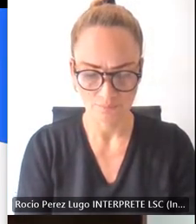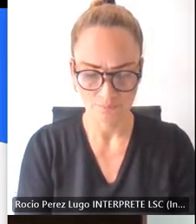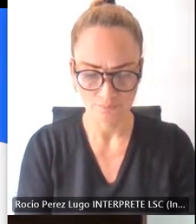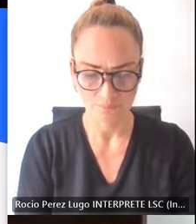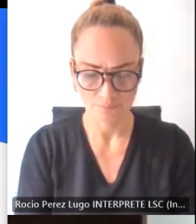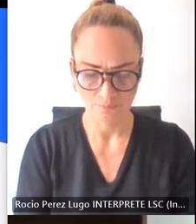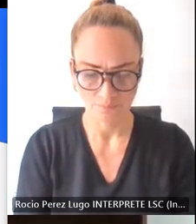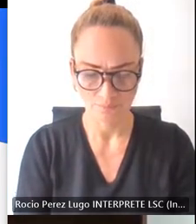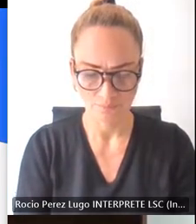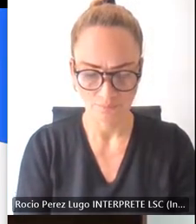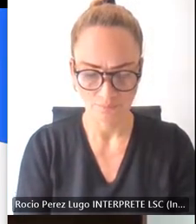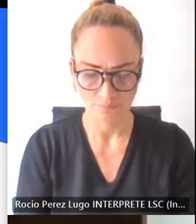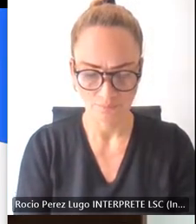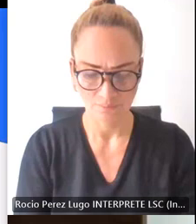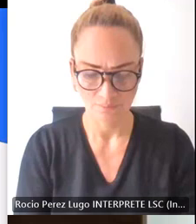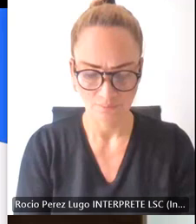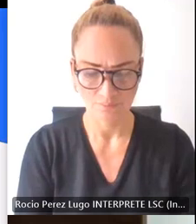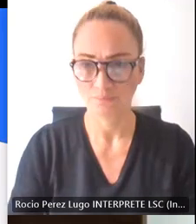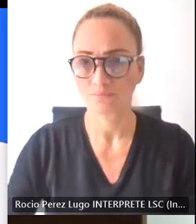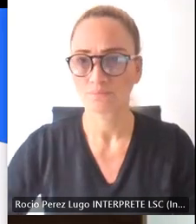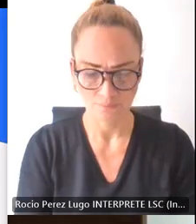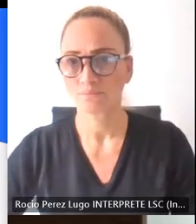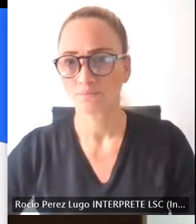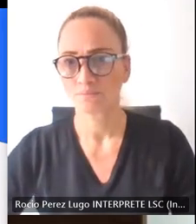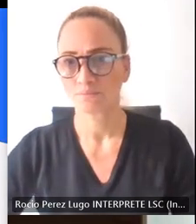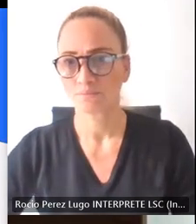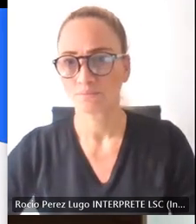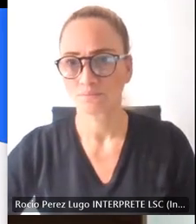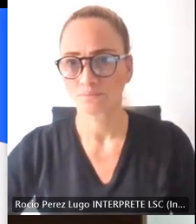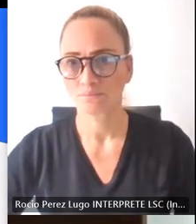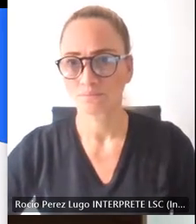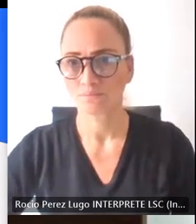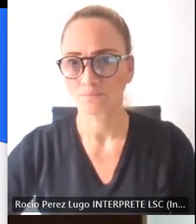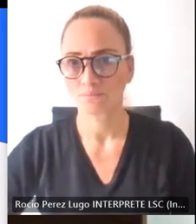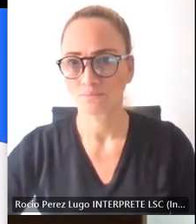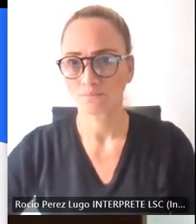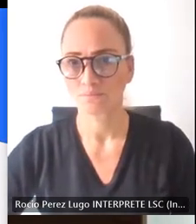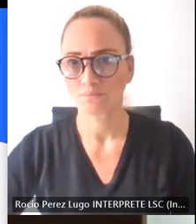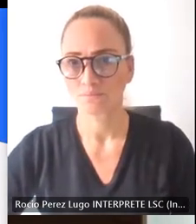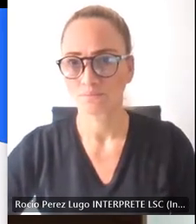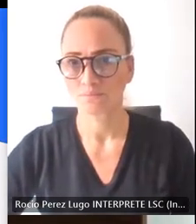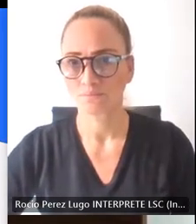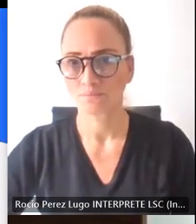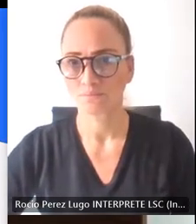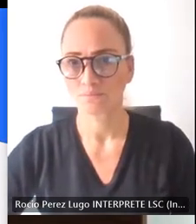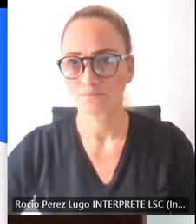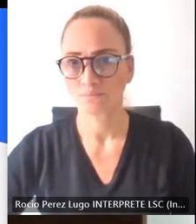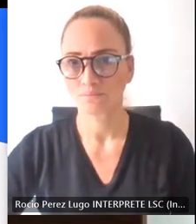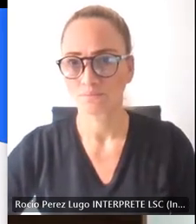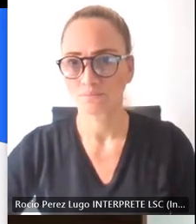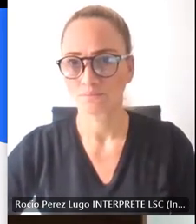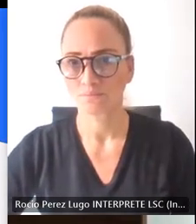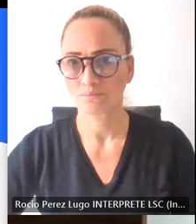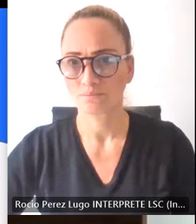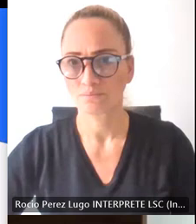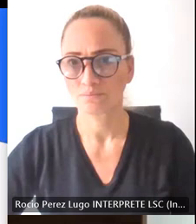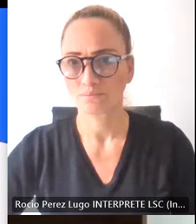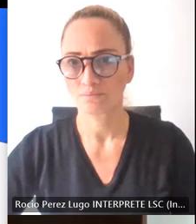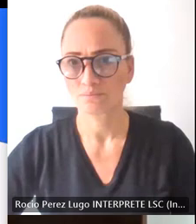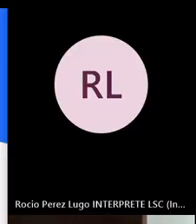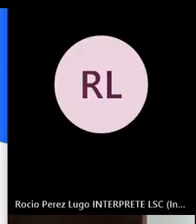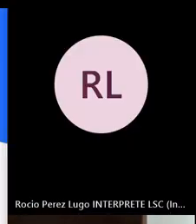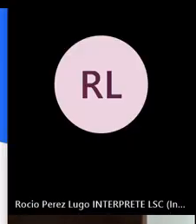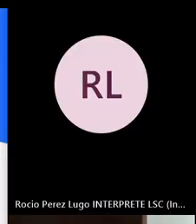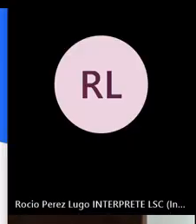una prohibición únicamente, es que la señora Joana le encanta utilizar velas, entonces he prohibido